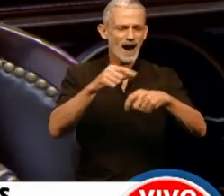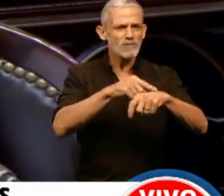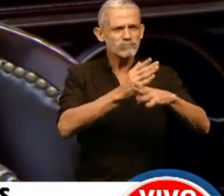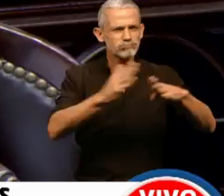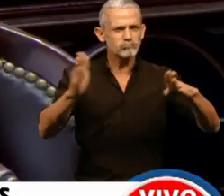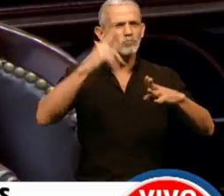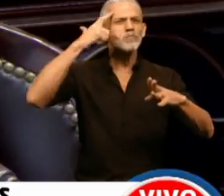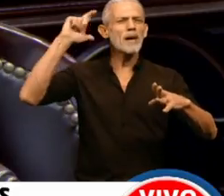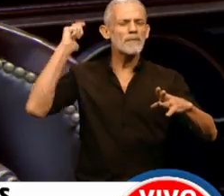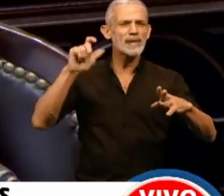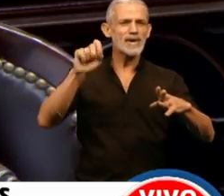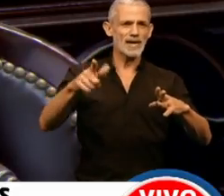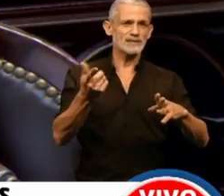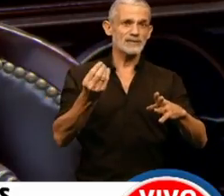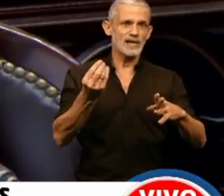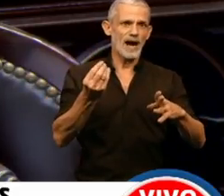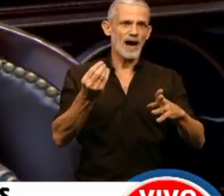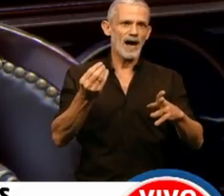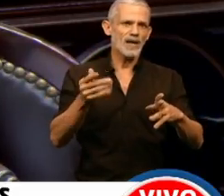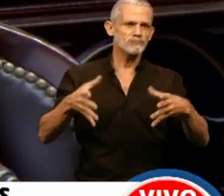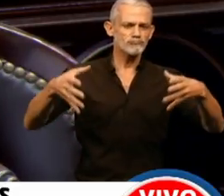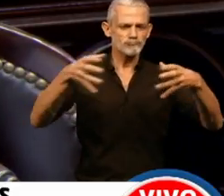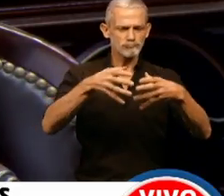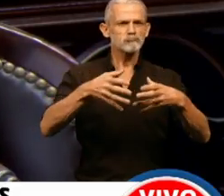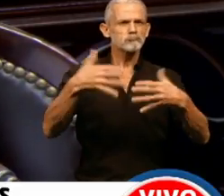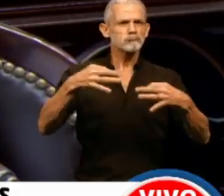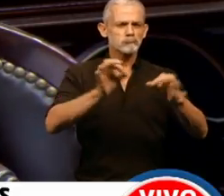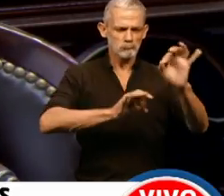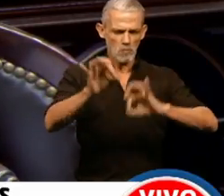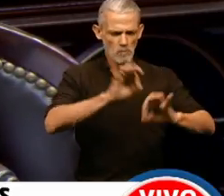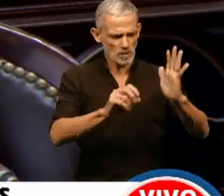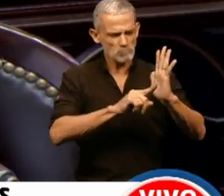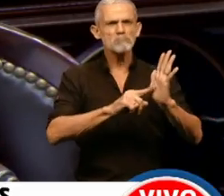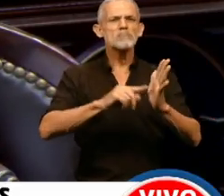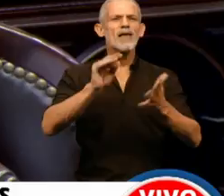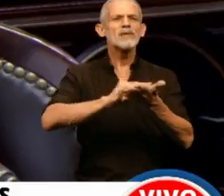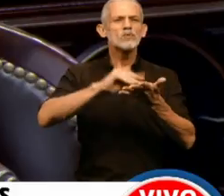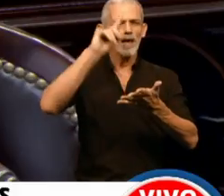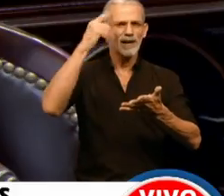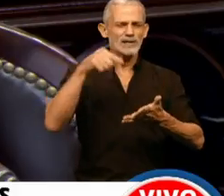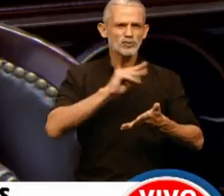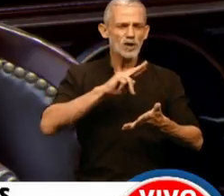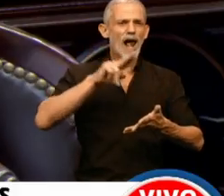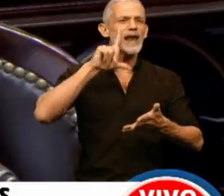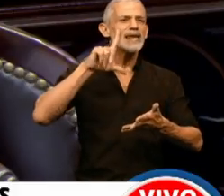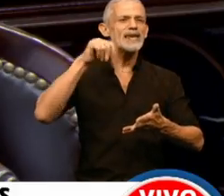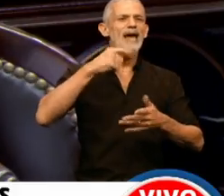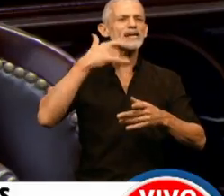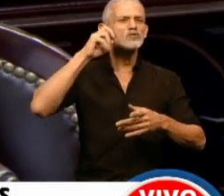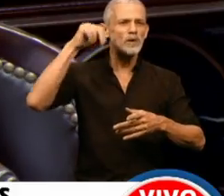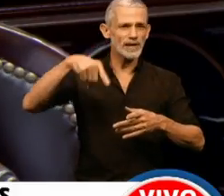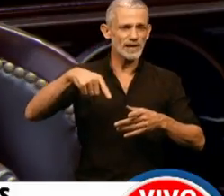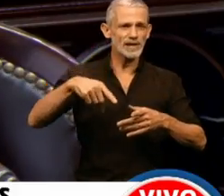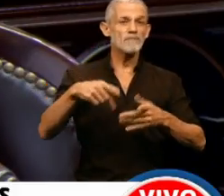de la experiencia volcada en un excelente proyecto de la diputada nacional liliana swing